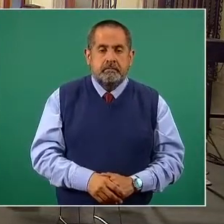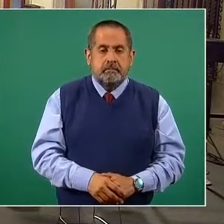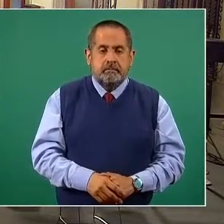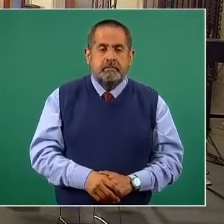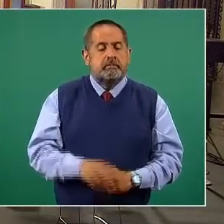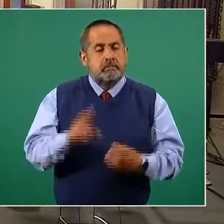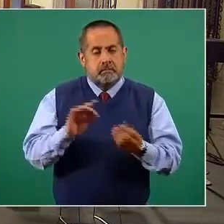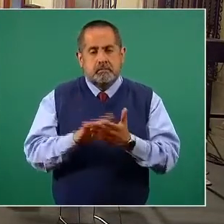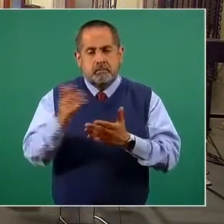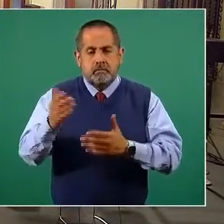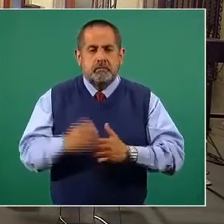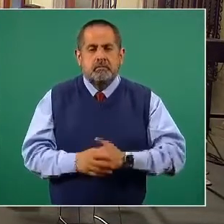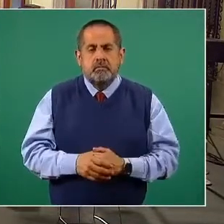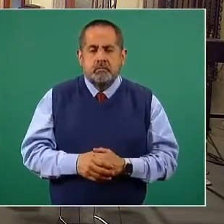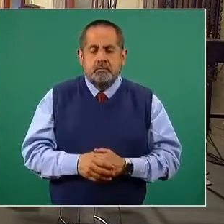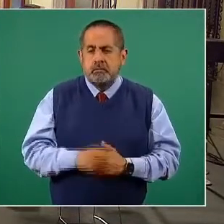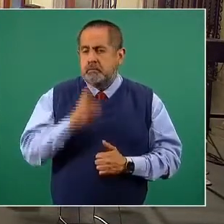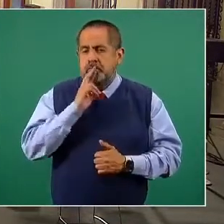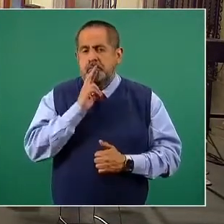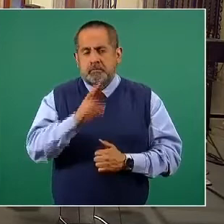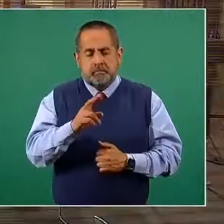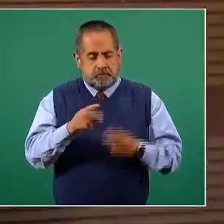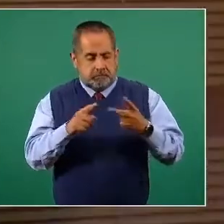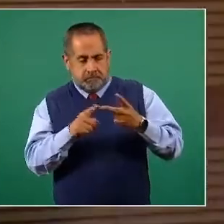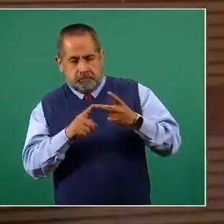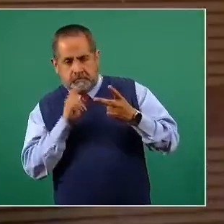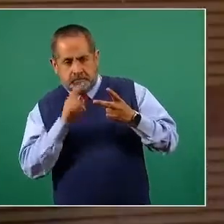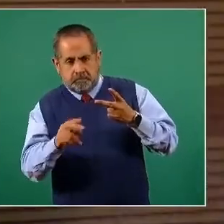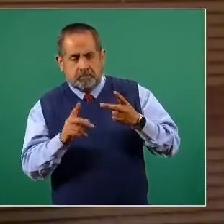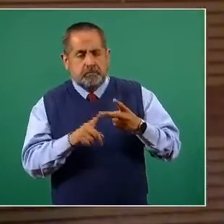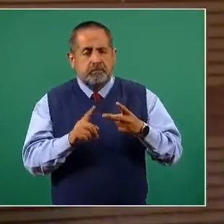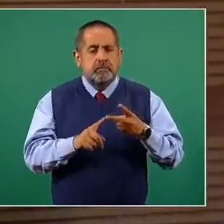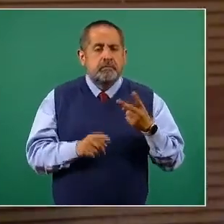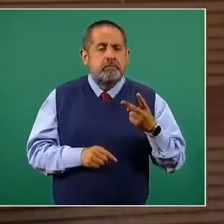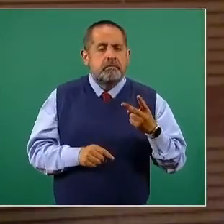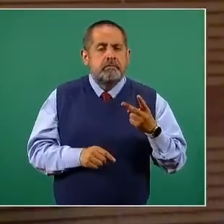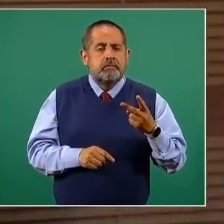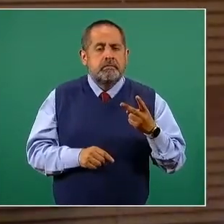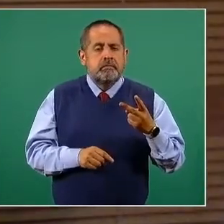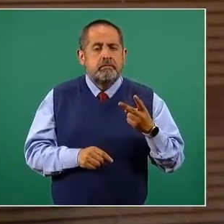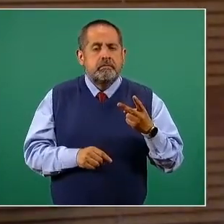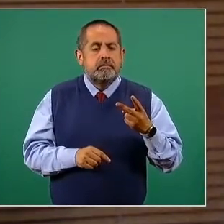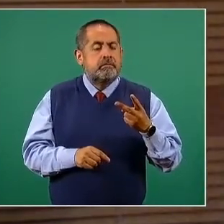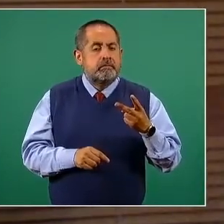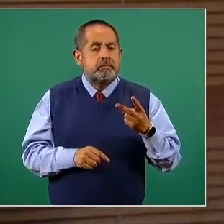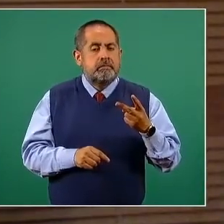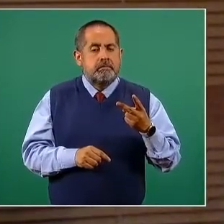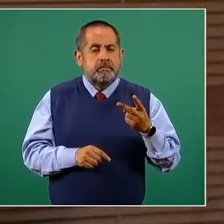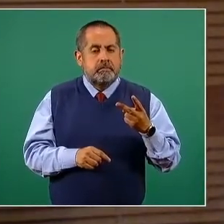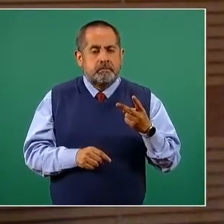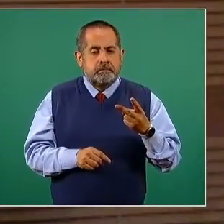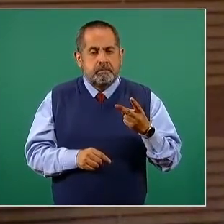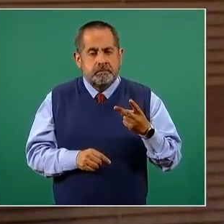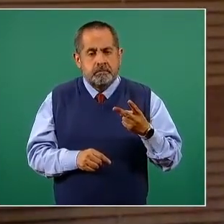Muchas gracias. A ver, contesto primero la segunda con las,